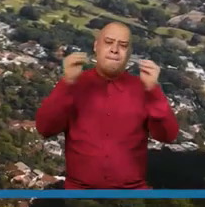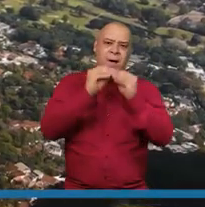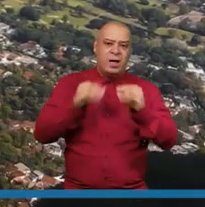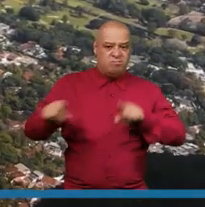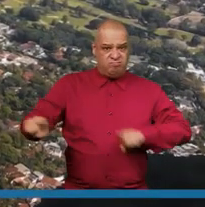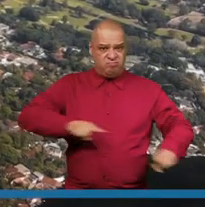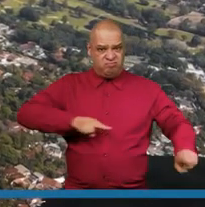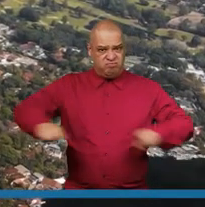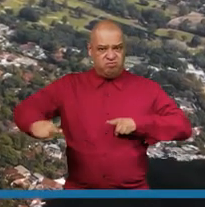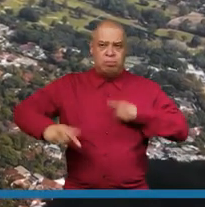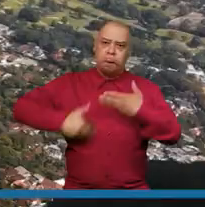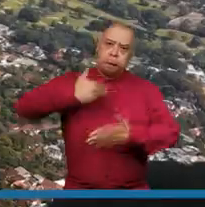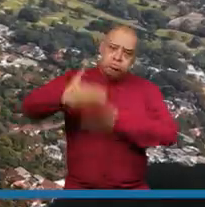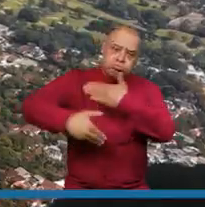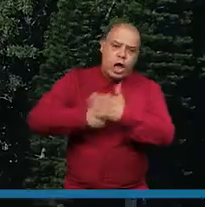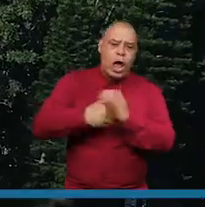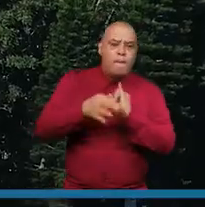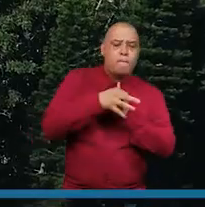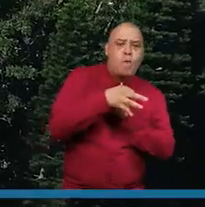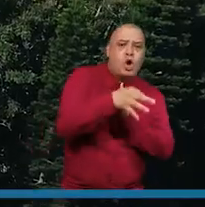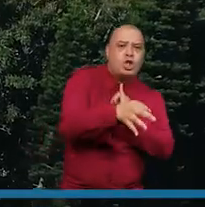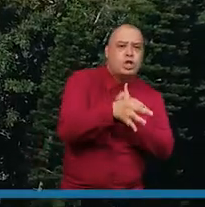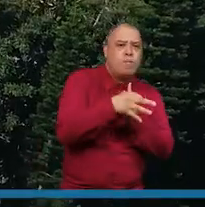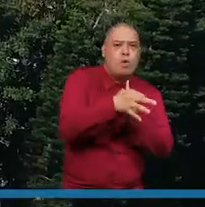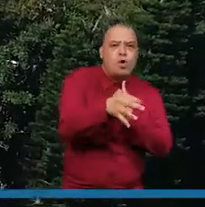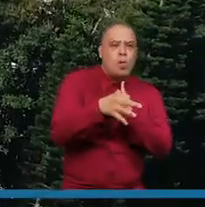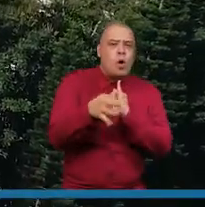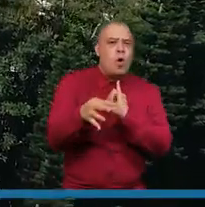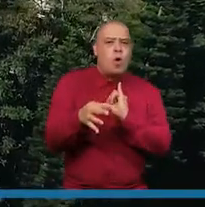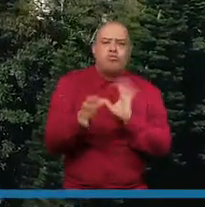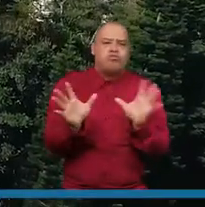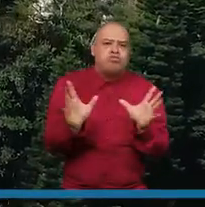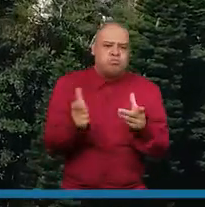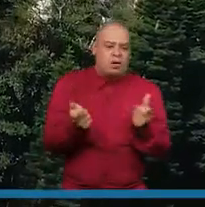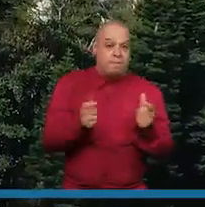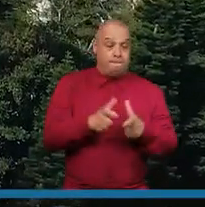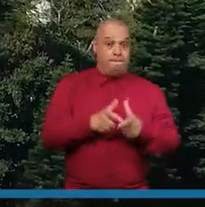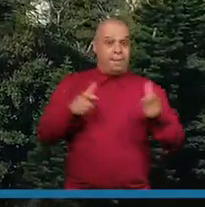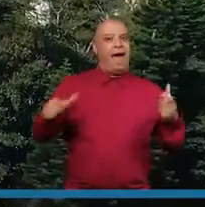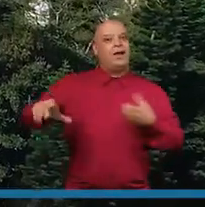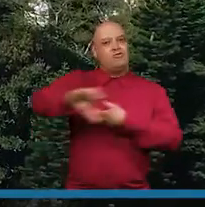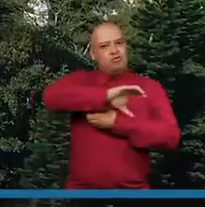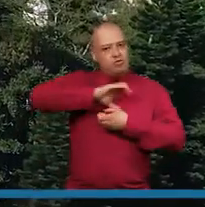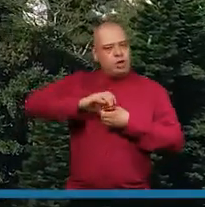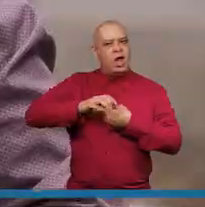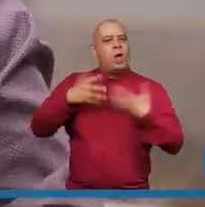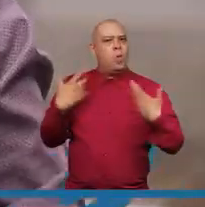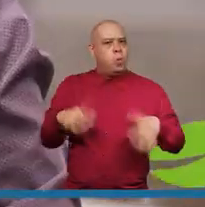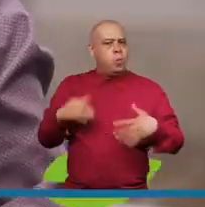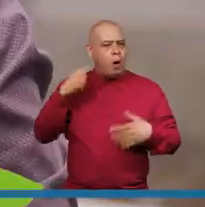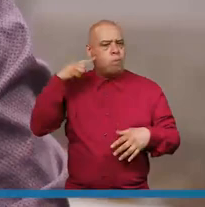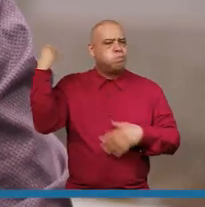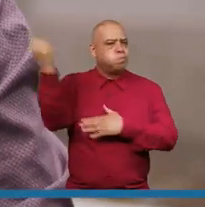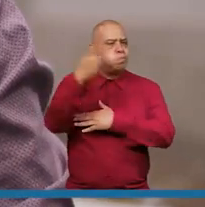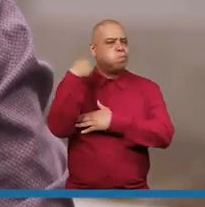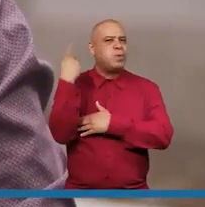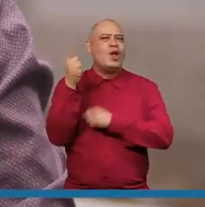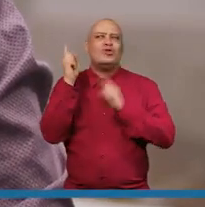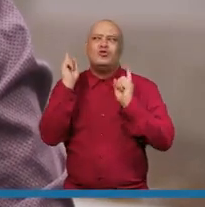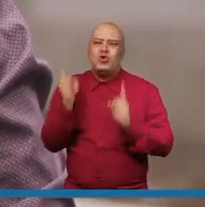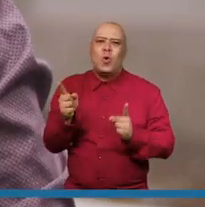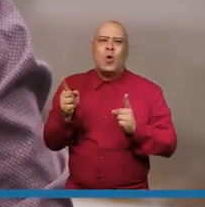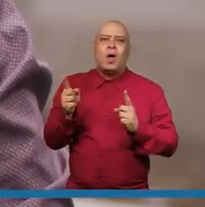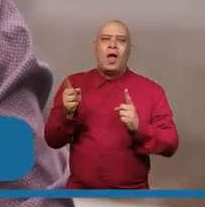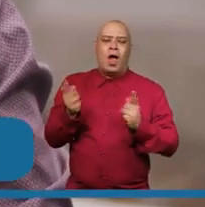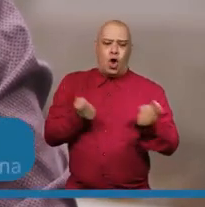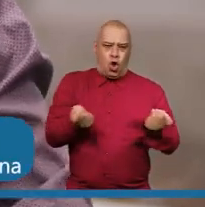límites administrativos que van más allá de un municipio o de una capital, por tanto es un fenómeno que existe. Lo que pasa es que no siempre este fenómeno